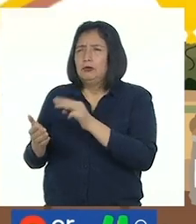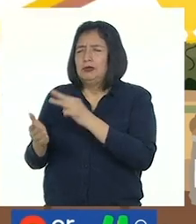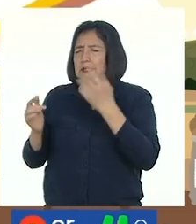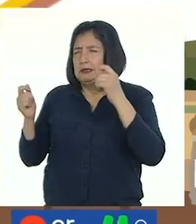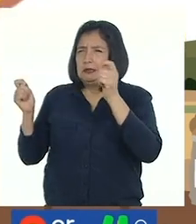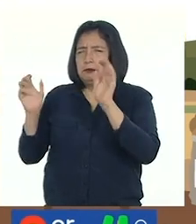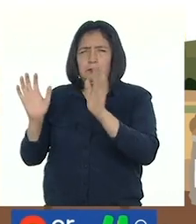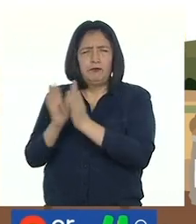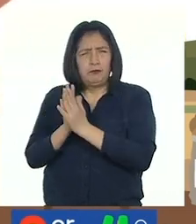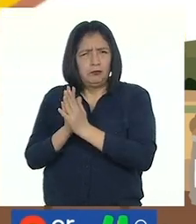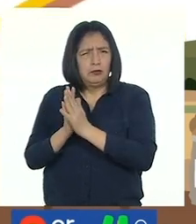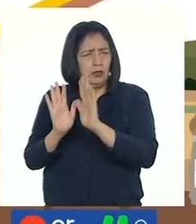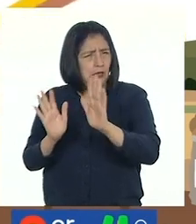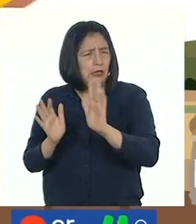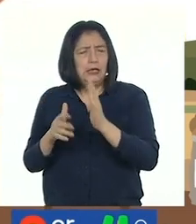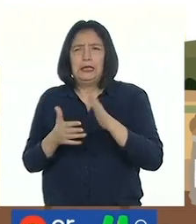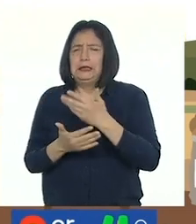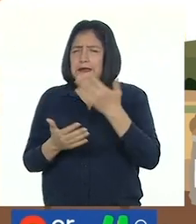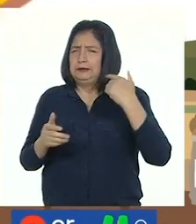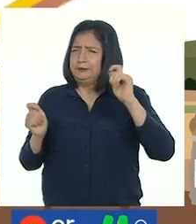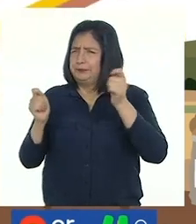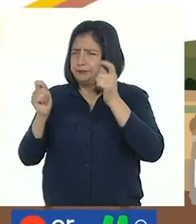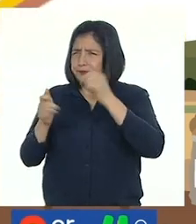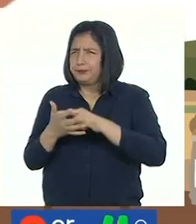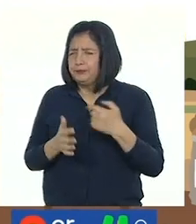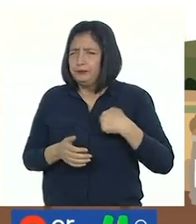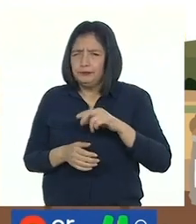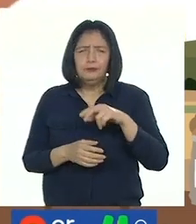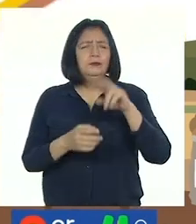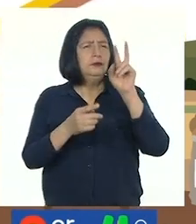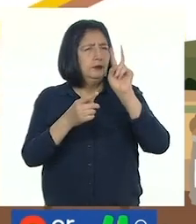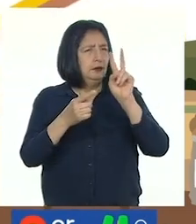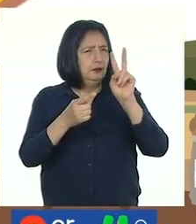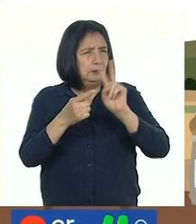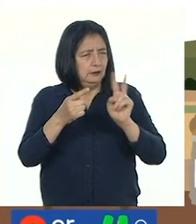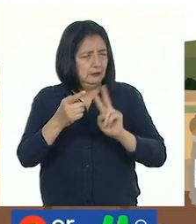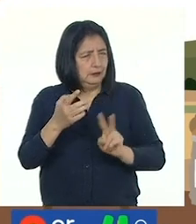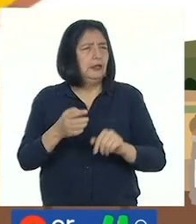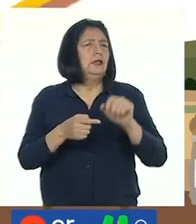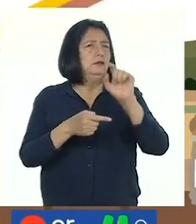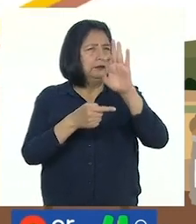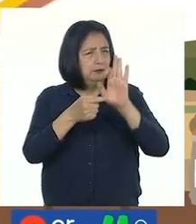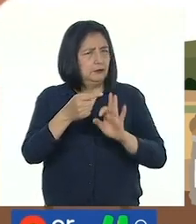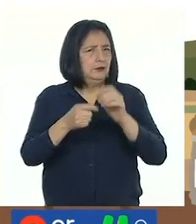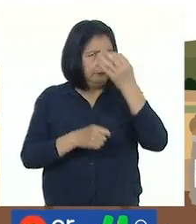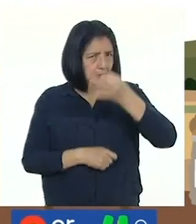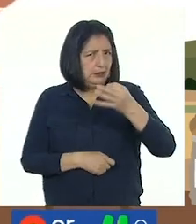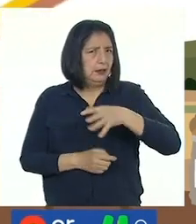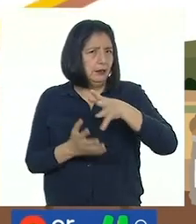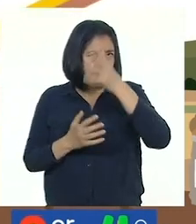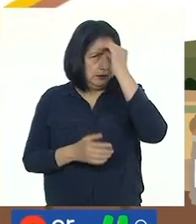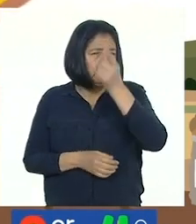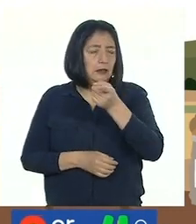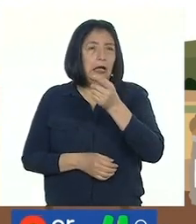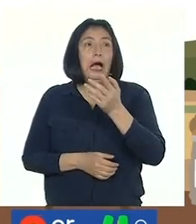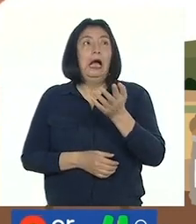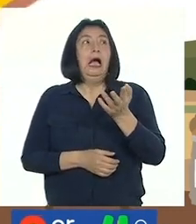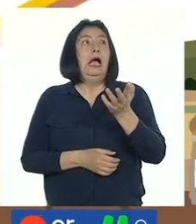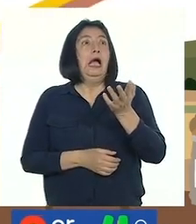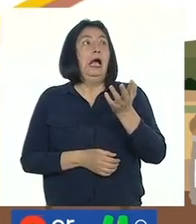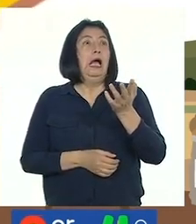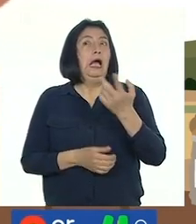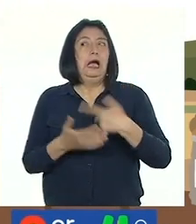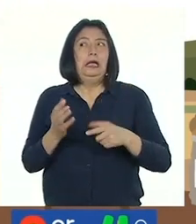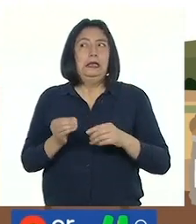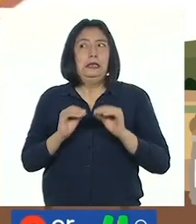celebración, por favor. Antes de celebrar, tenemos que leer algunas fracciones para ver si realmente han aprendido. ¿Eh?